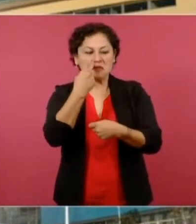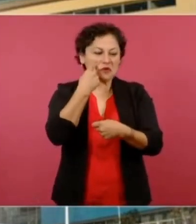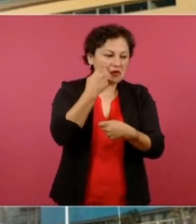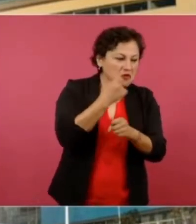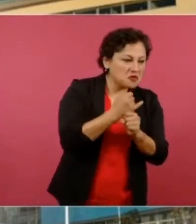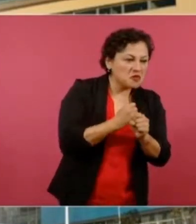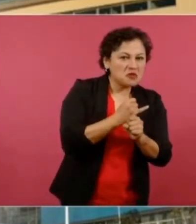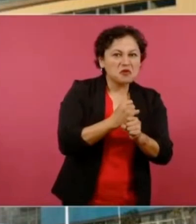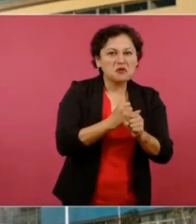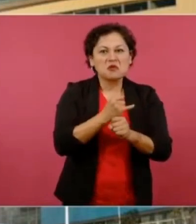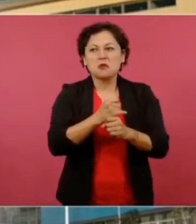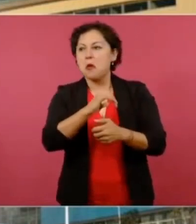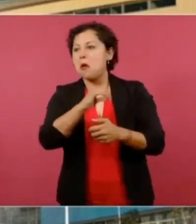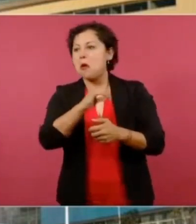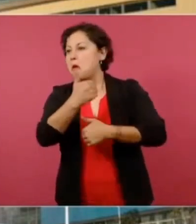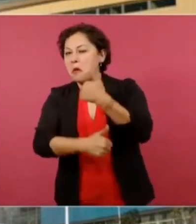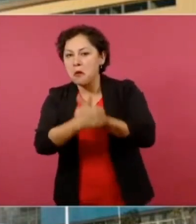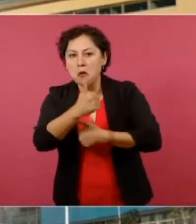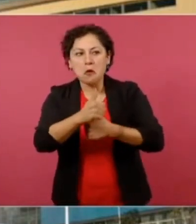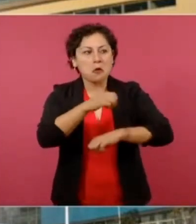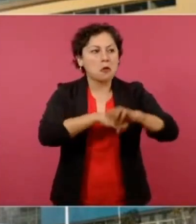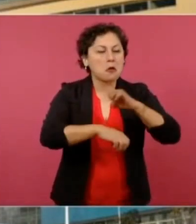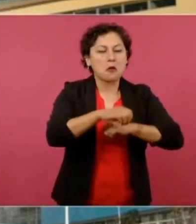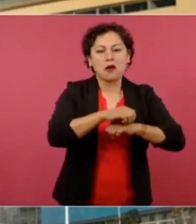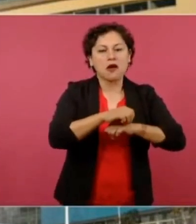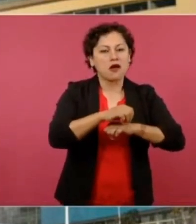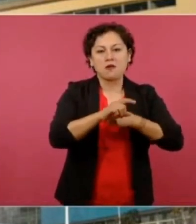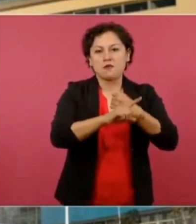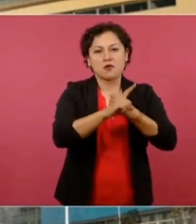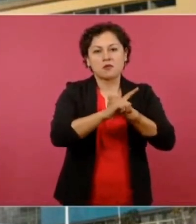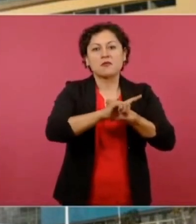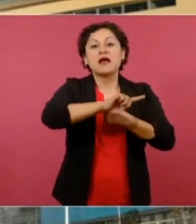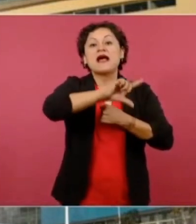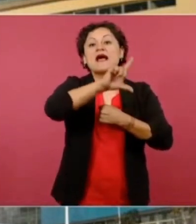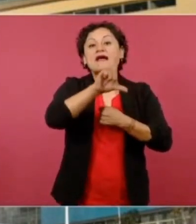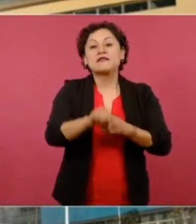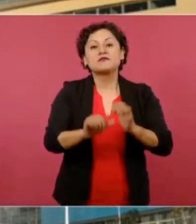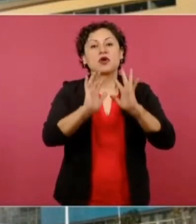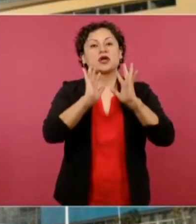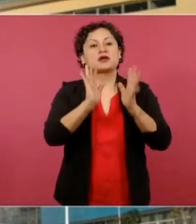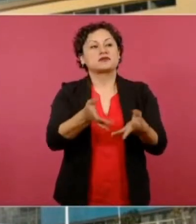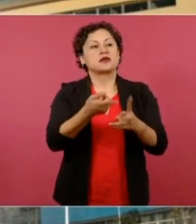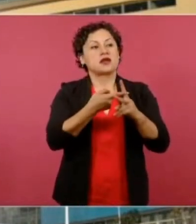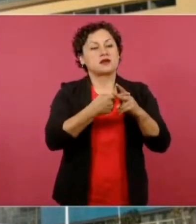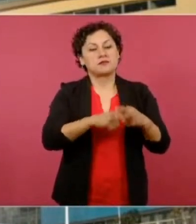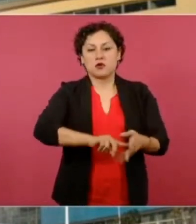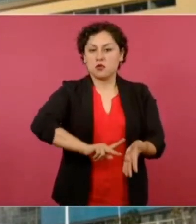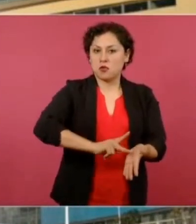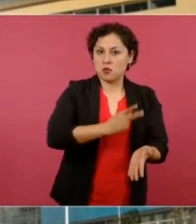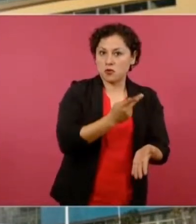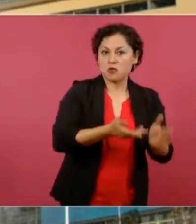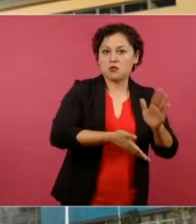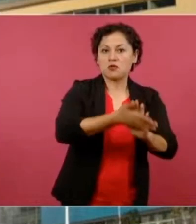de licitación, se reinició su construcción y fue inaugurado en noviembre del 2022. Fue una inversión